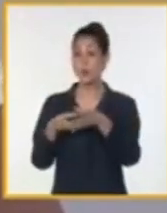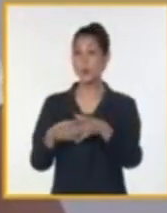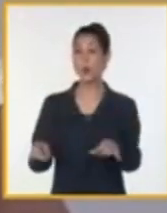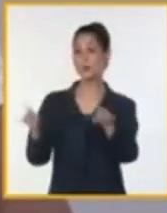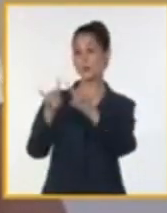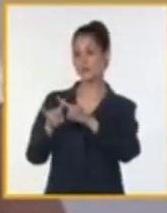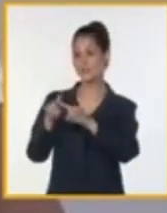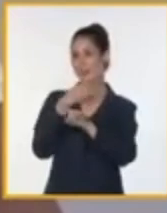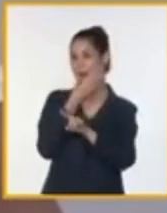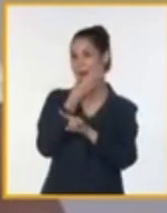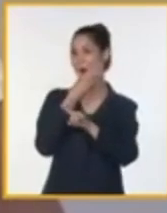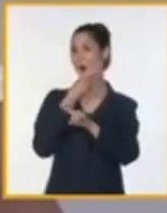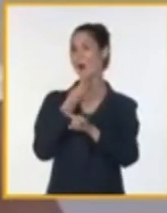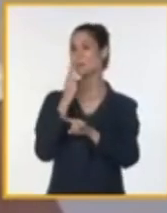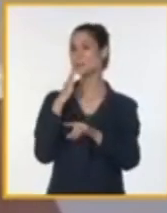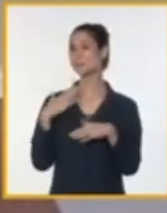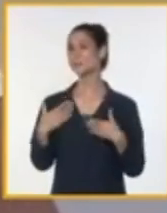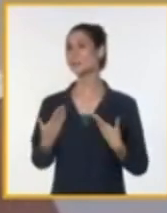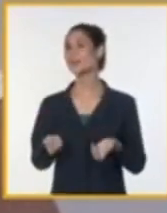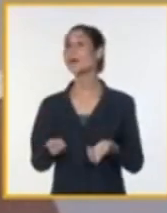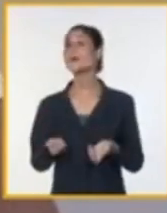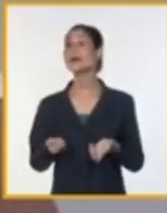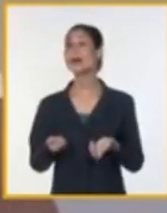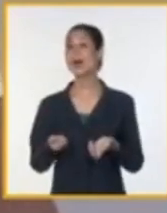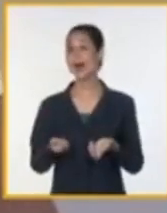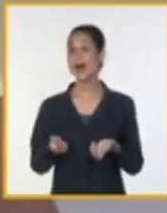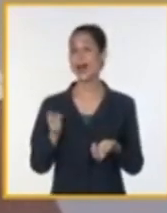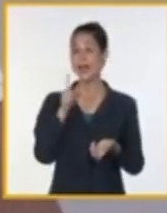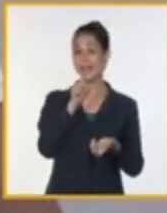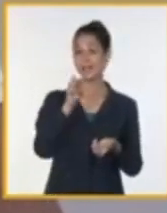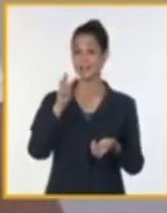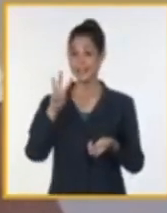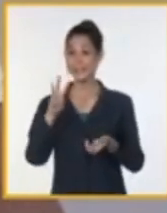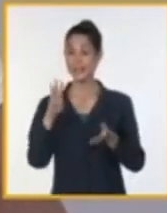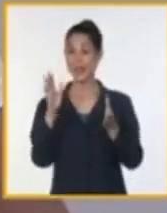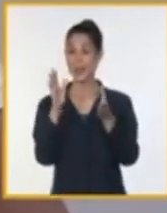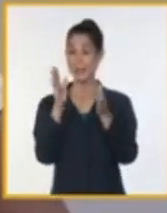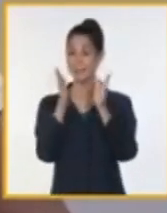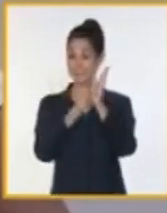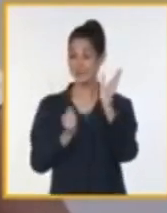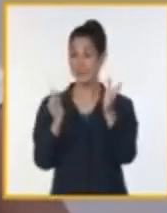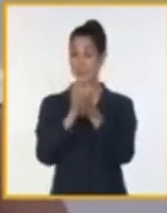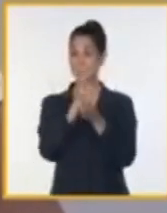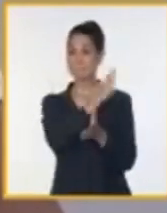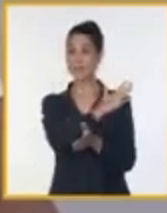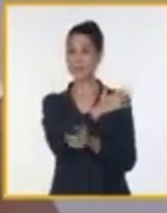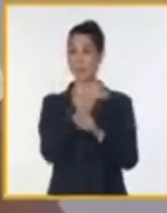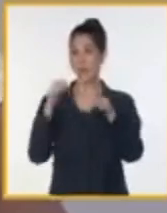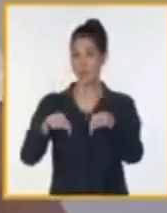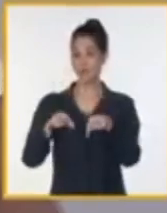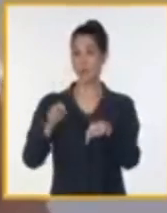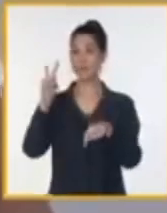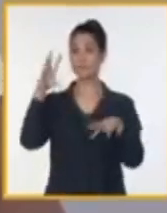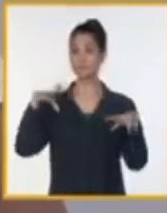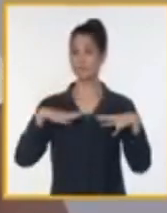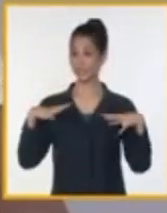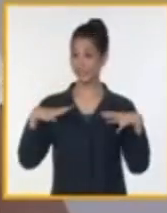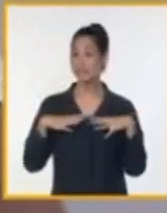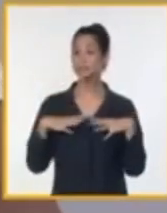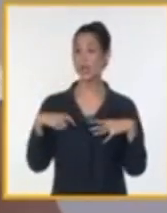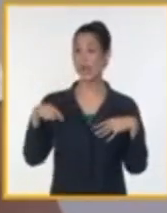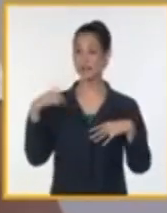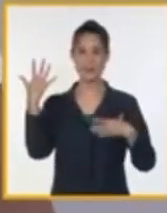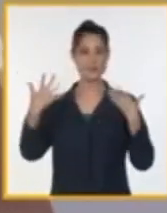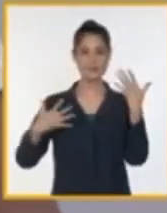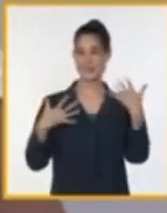organizado, a movilizarse en las guerrillas 13 de marzo de manera voluntaria este verano. O sea, no solamente estaremos correspondiéndonos en disfrutar sanamente